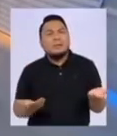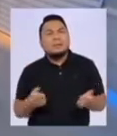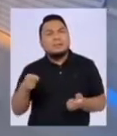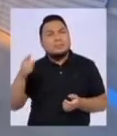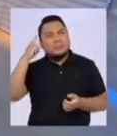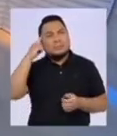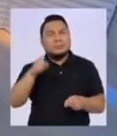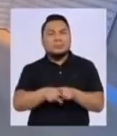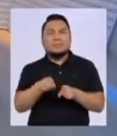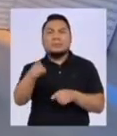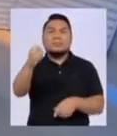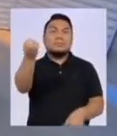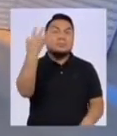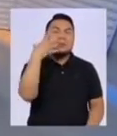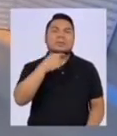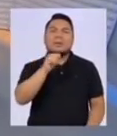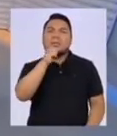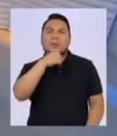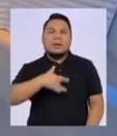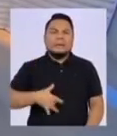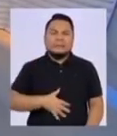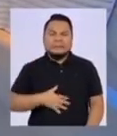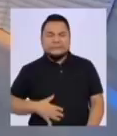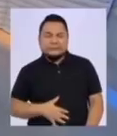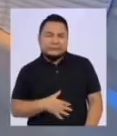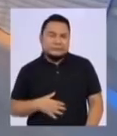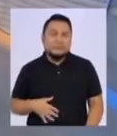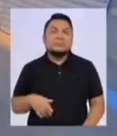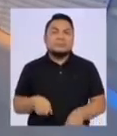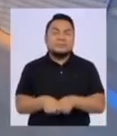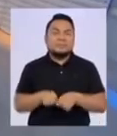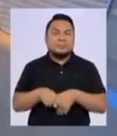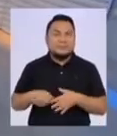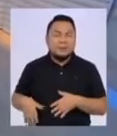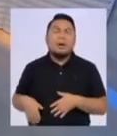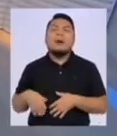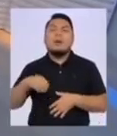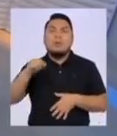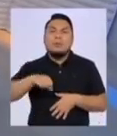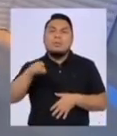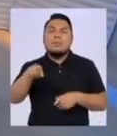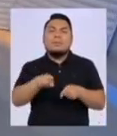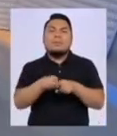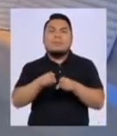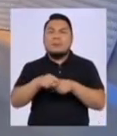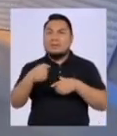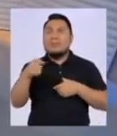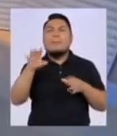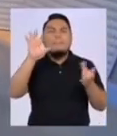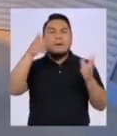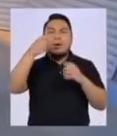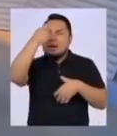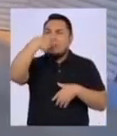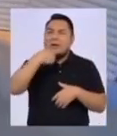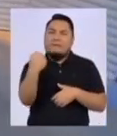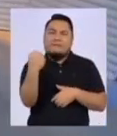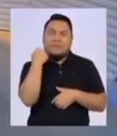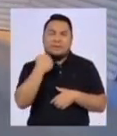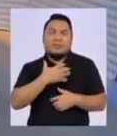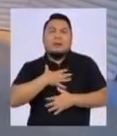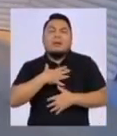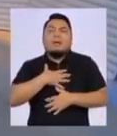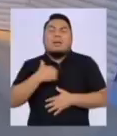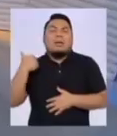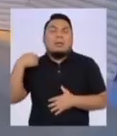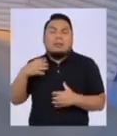de problemas también estomacales. O sea, es como que te da, así, no sé, ya alguna vez una gripe, esas fuertísimas que te afecta el sistema